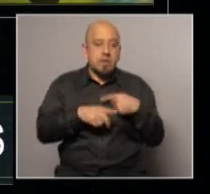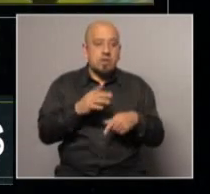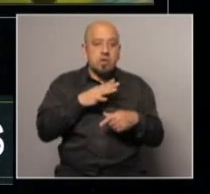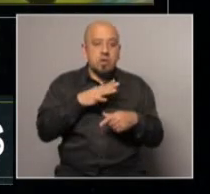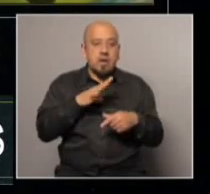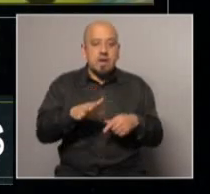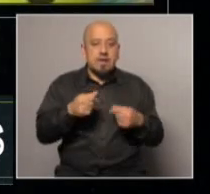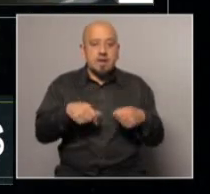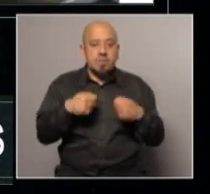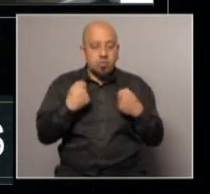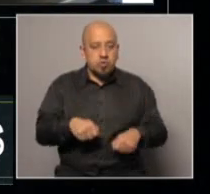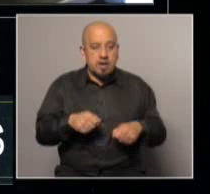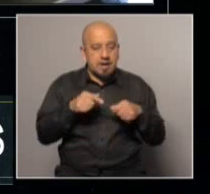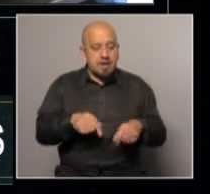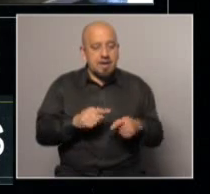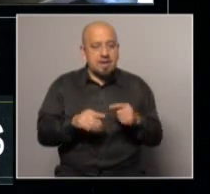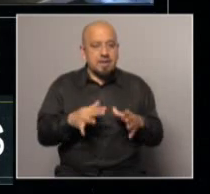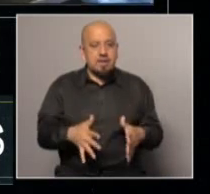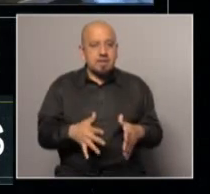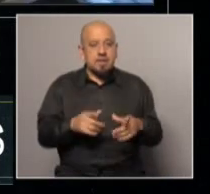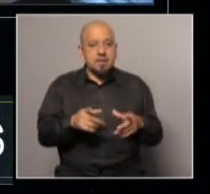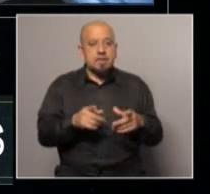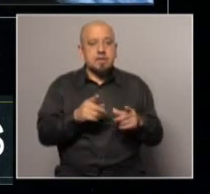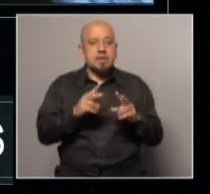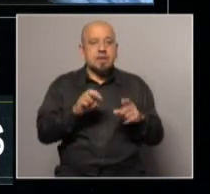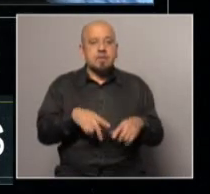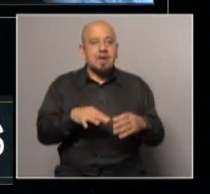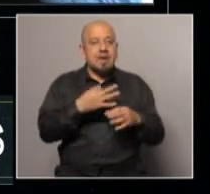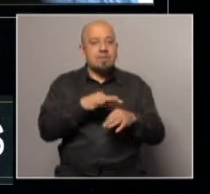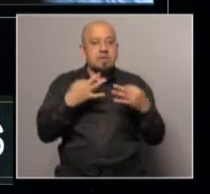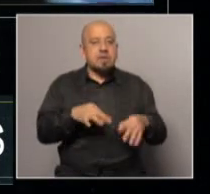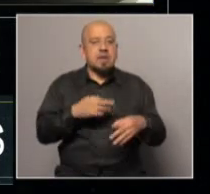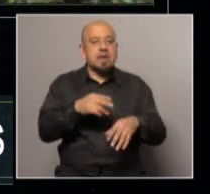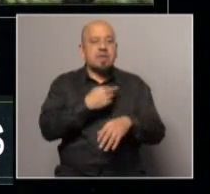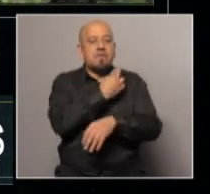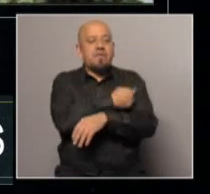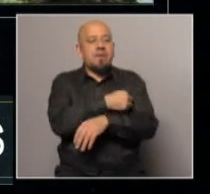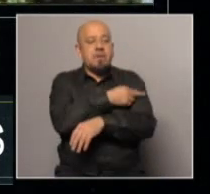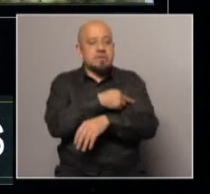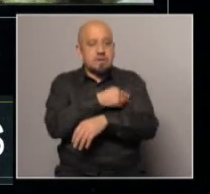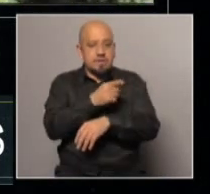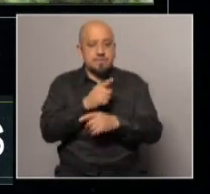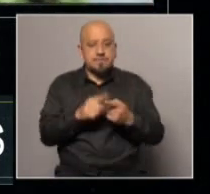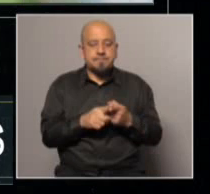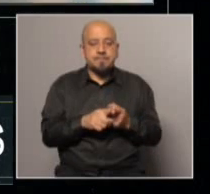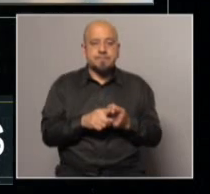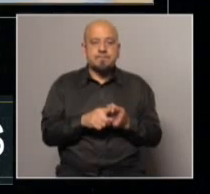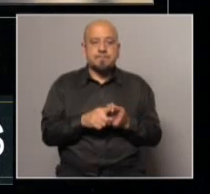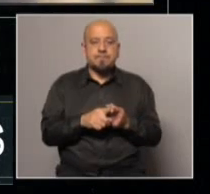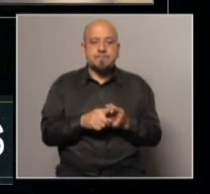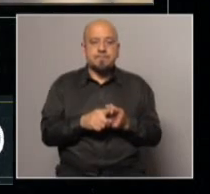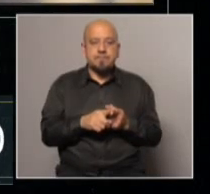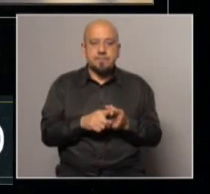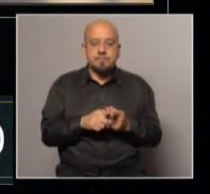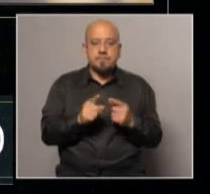hay que apostar en el fondo del camino, al final del camino, en el horizonte, es la especialidad farmacéutica. Ese tiene que ser nuestro objetivo. Ahora, la doctora Julia